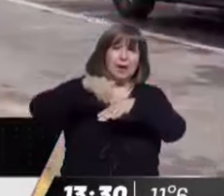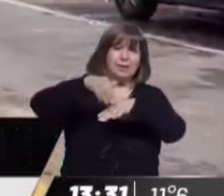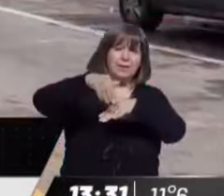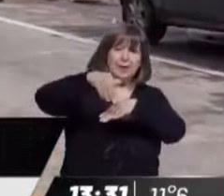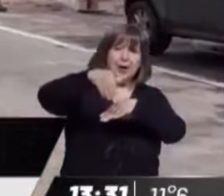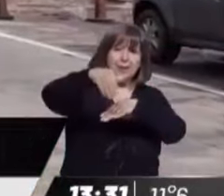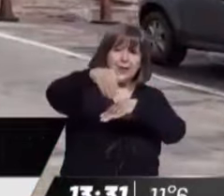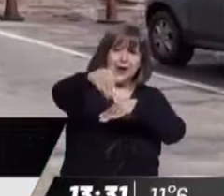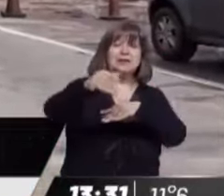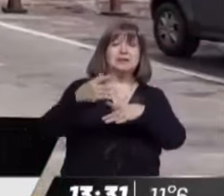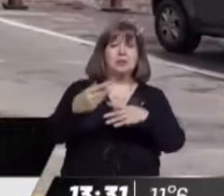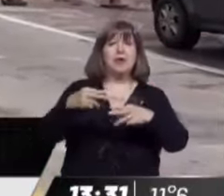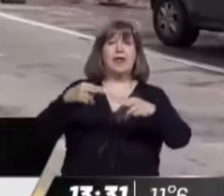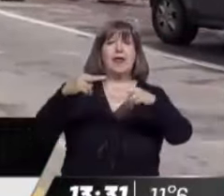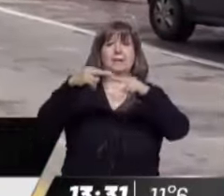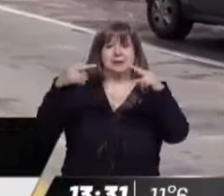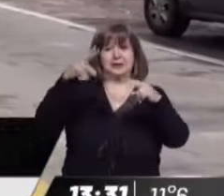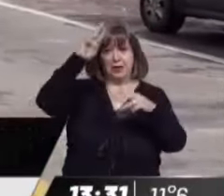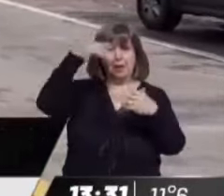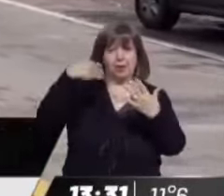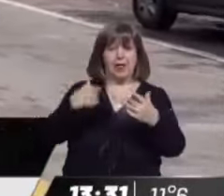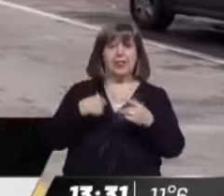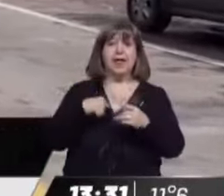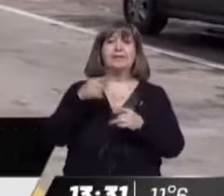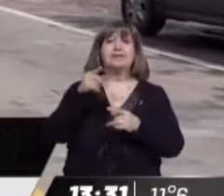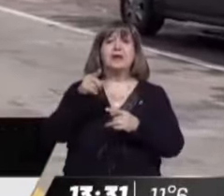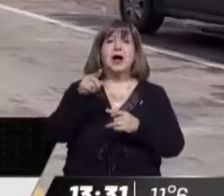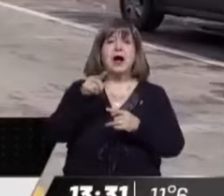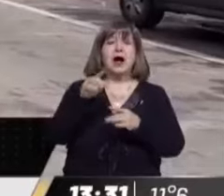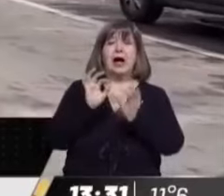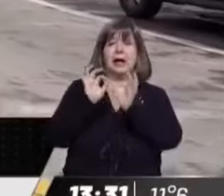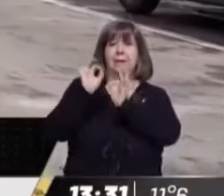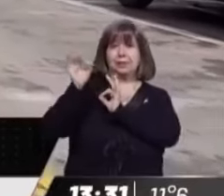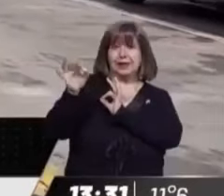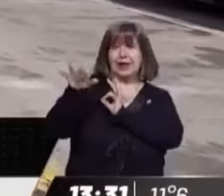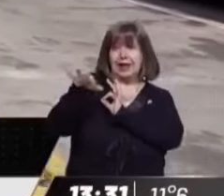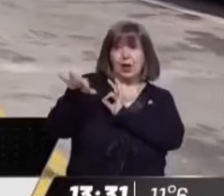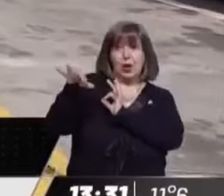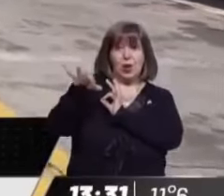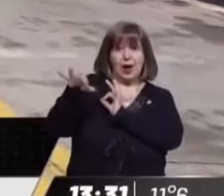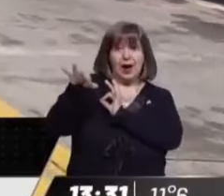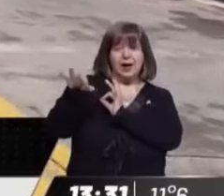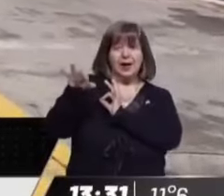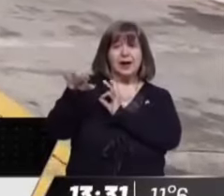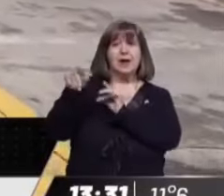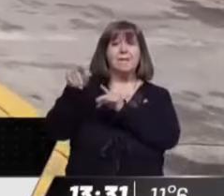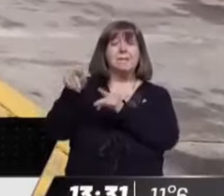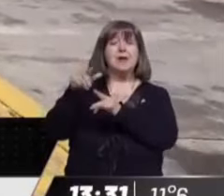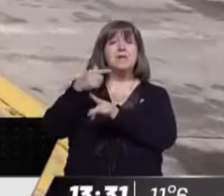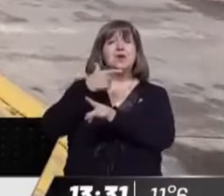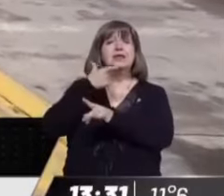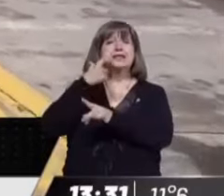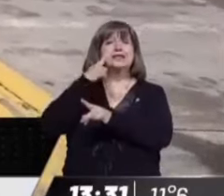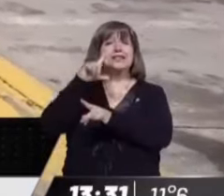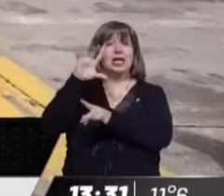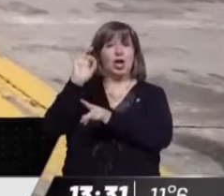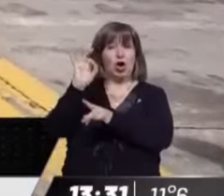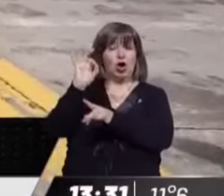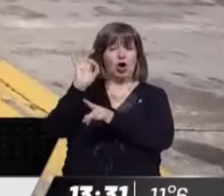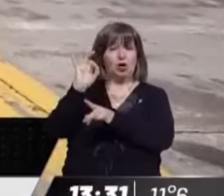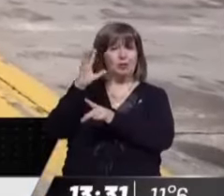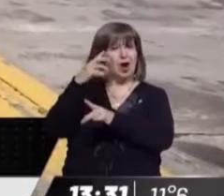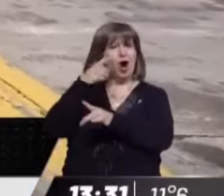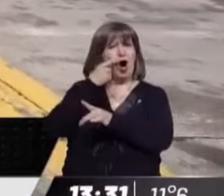Chicho por ahí está descansan las cenizas de silo y es el lugar donde silo eligió para poner su centro de oración porque es la